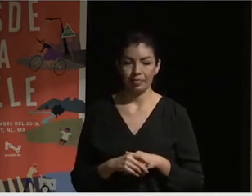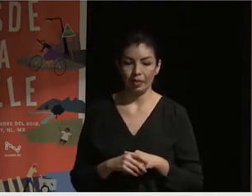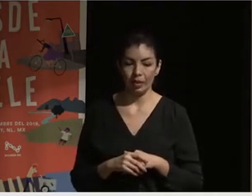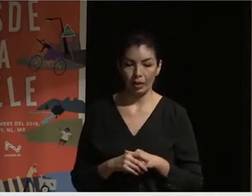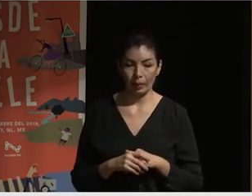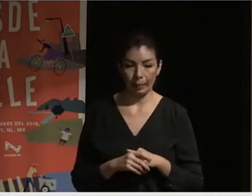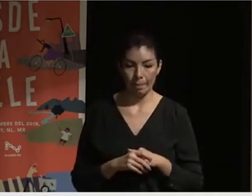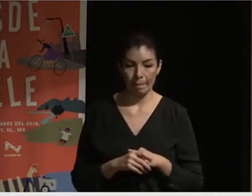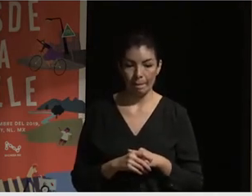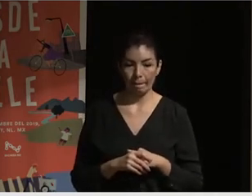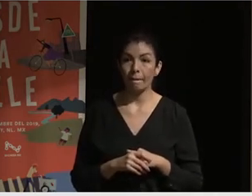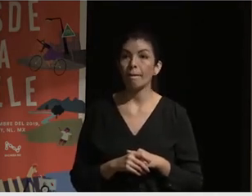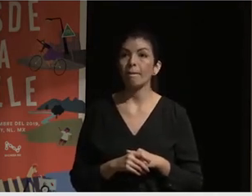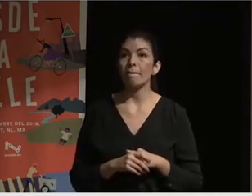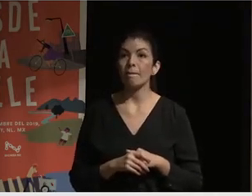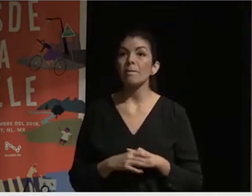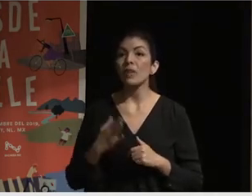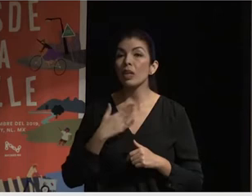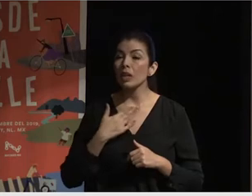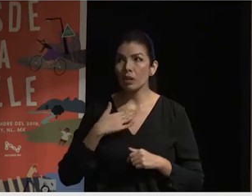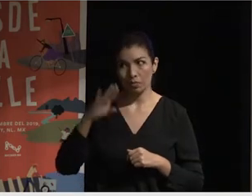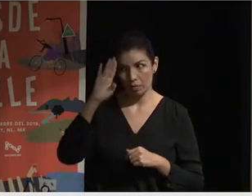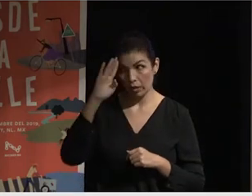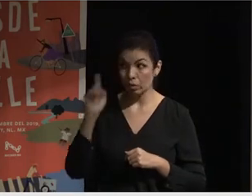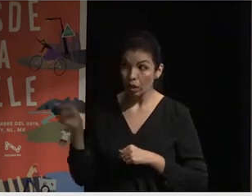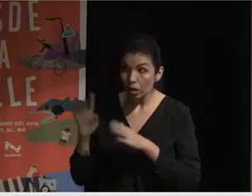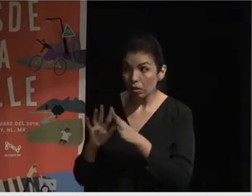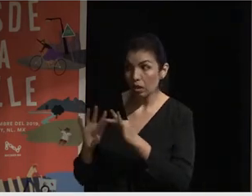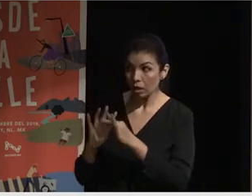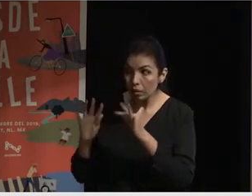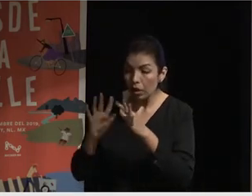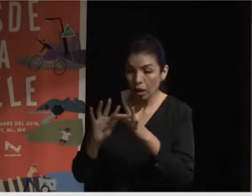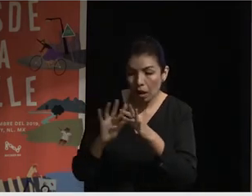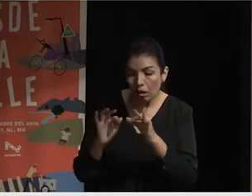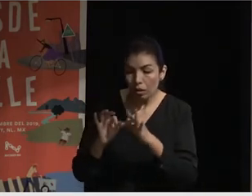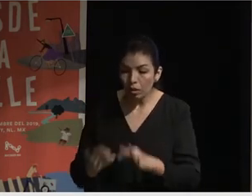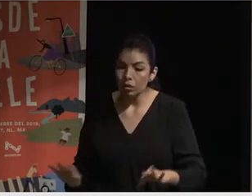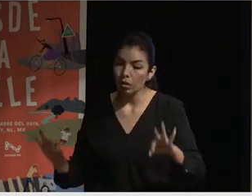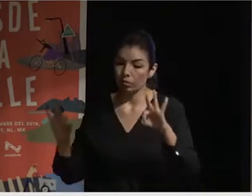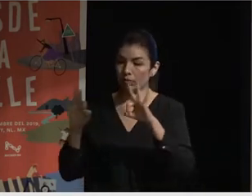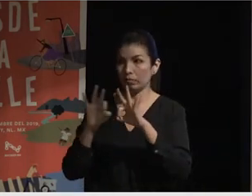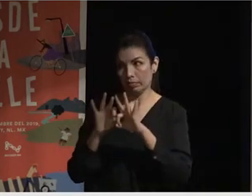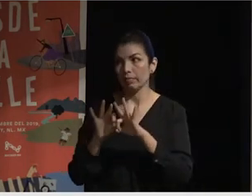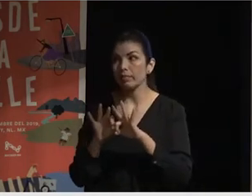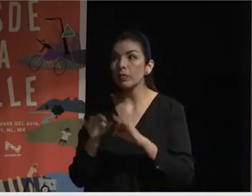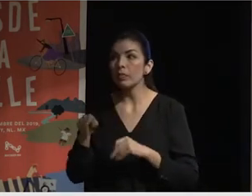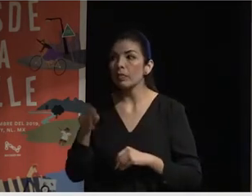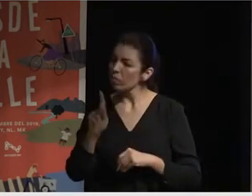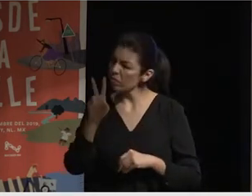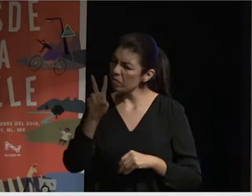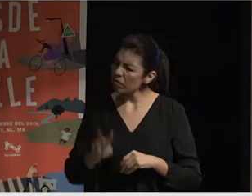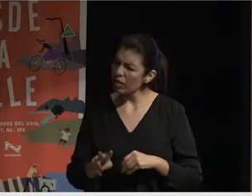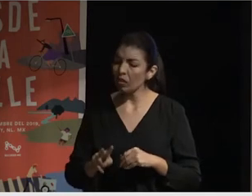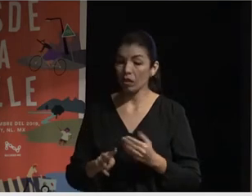que dice BAM, de todo lo que dijo, que es muy rescatable, la producción neoliberal del espacio, creo que es lo que nos está llevando